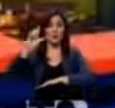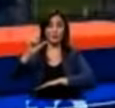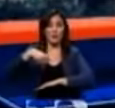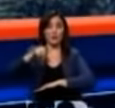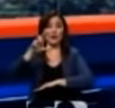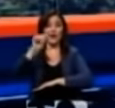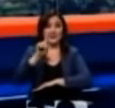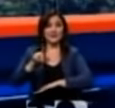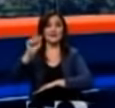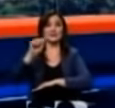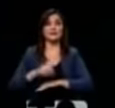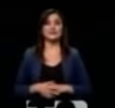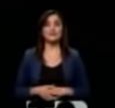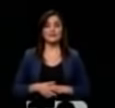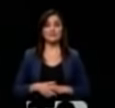Aguilera.